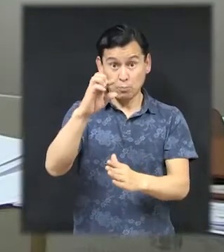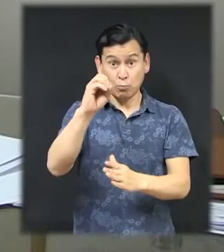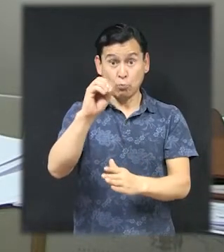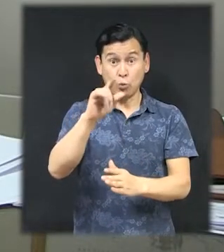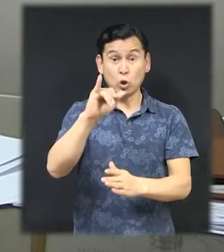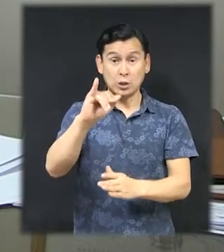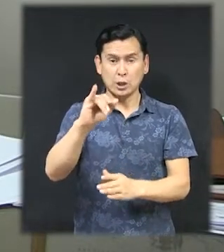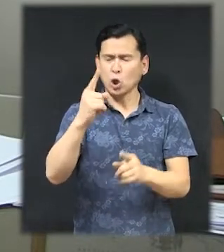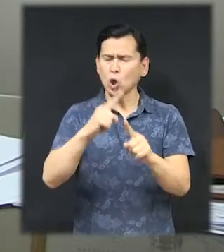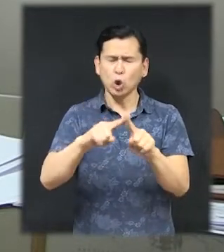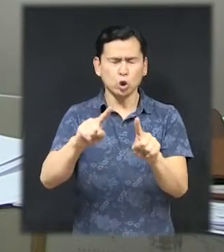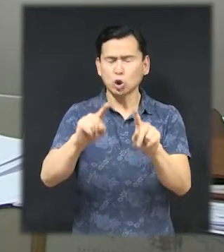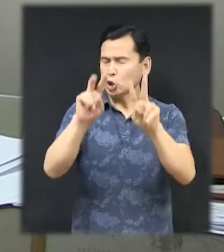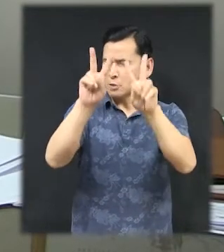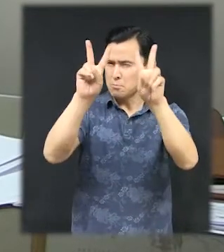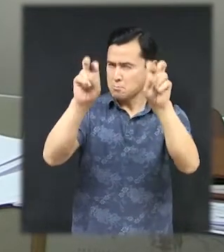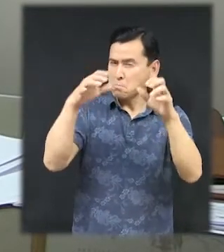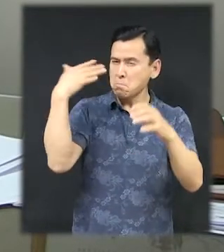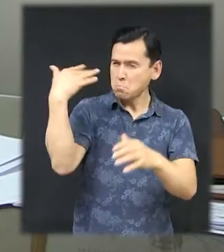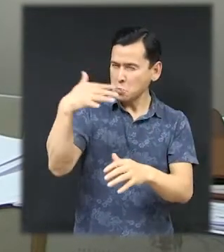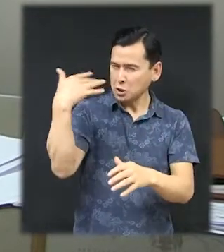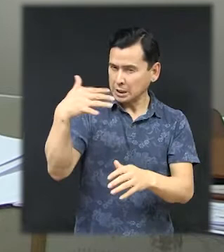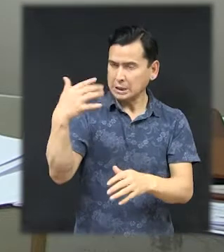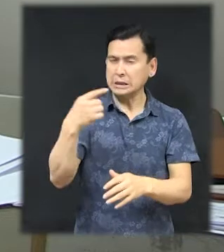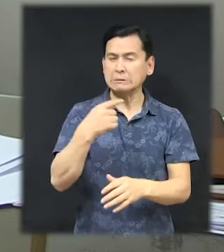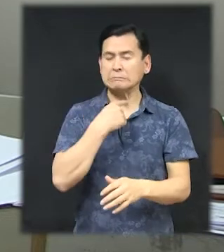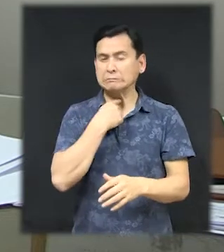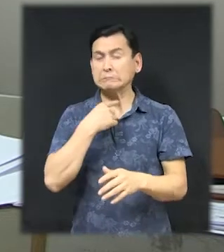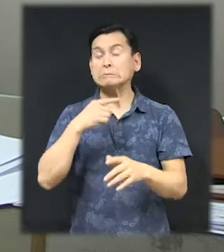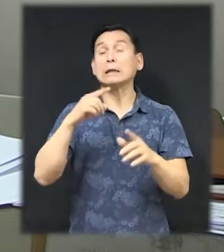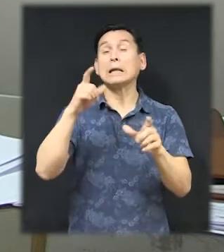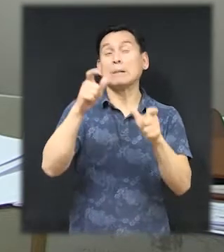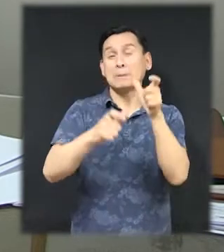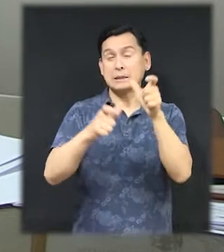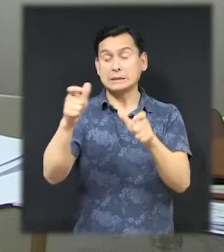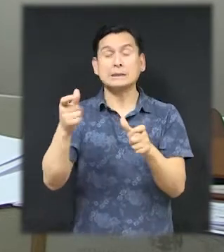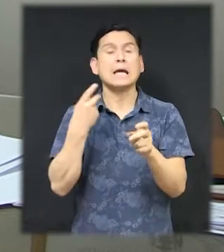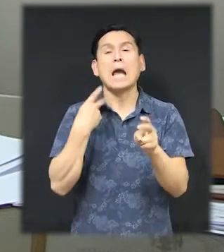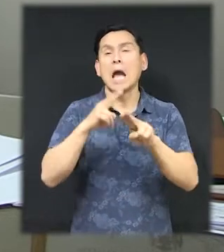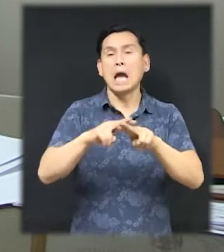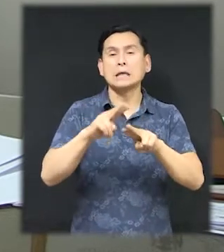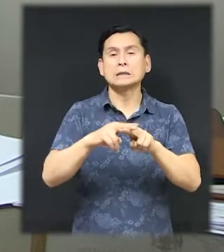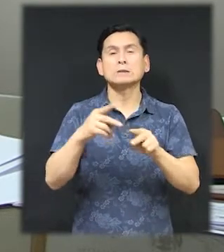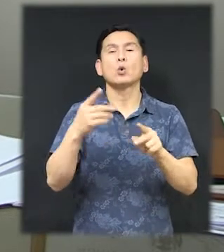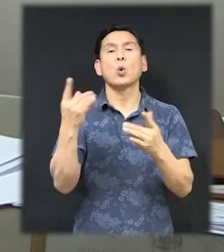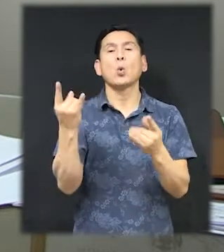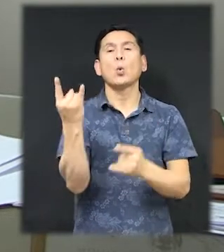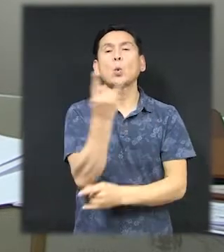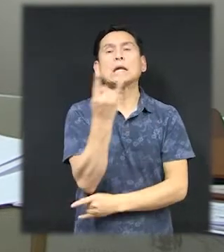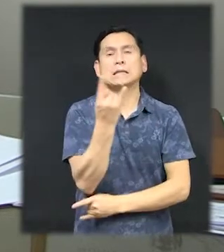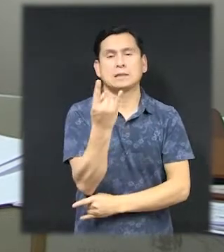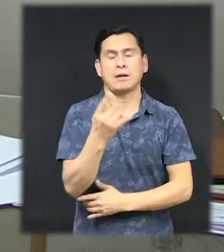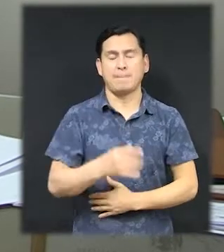impacto en la comunidad es lo que hacemos en el servicio de urgencia. Bueno, aquí la historia es conocida.